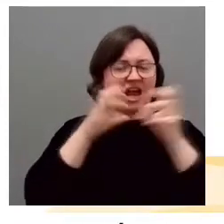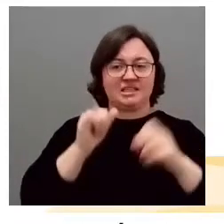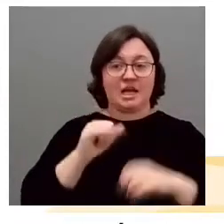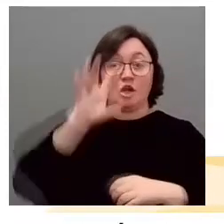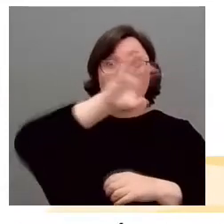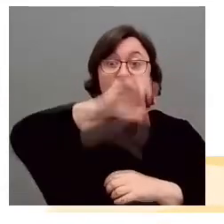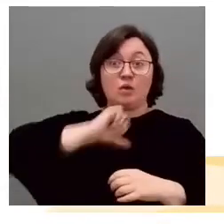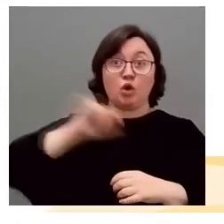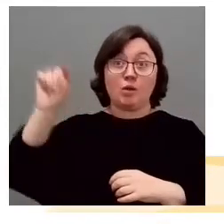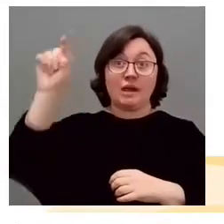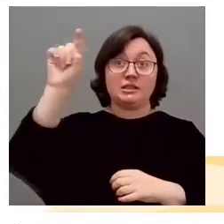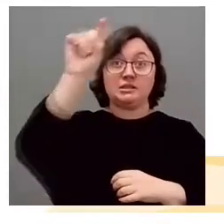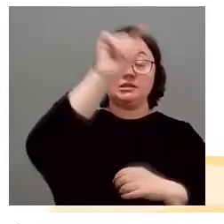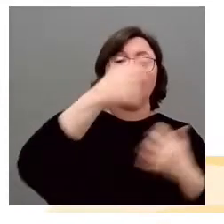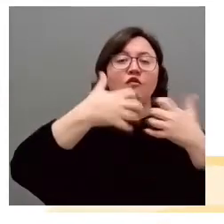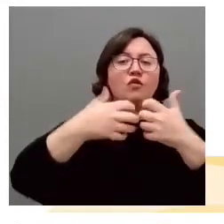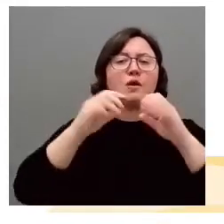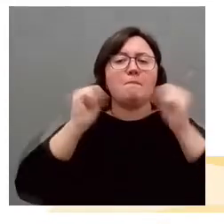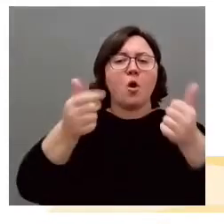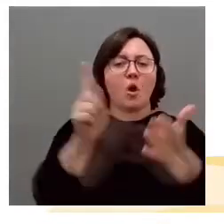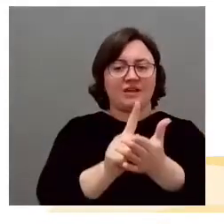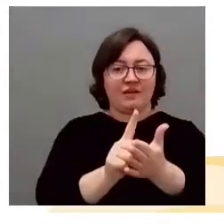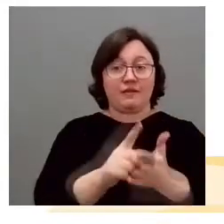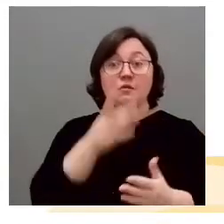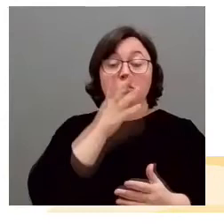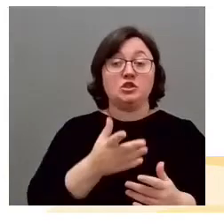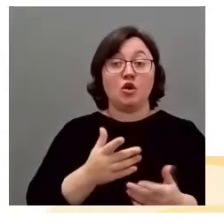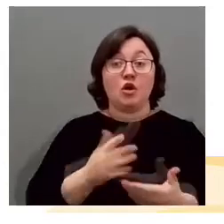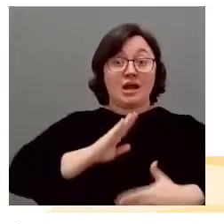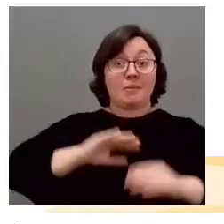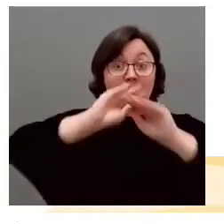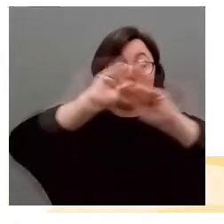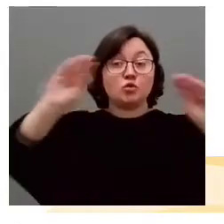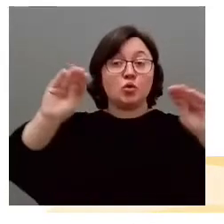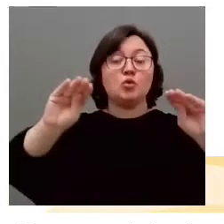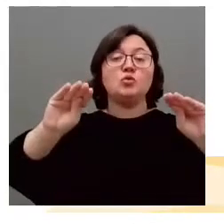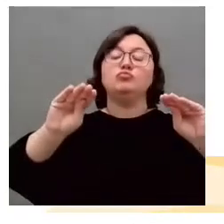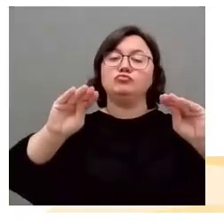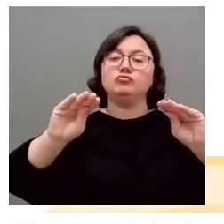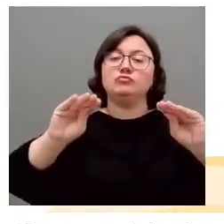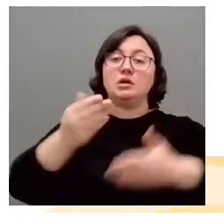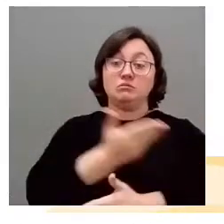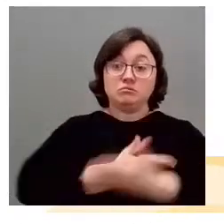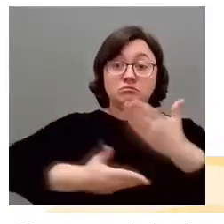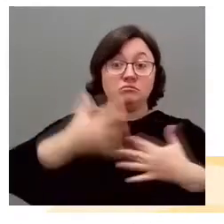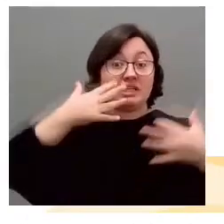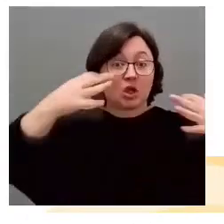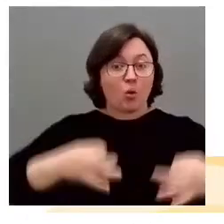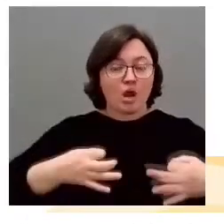estamos funcionando y por eso que confiamos en esa capacidad de apoyarnos de forma segura.